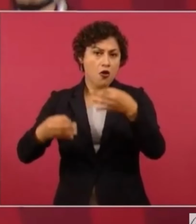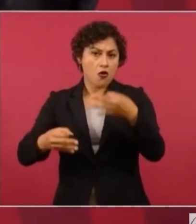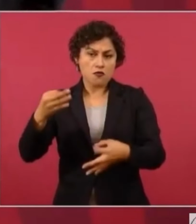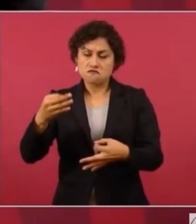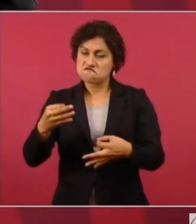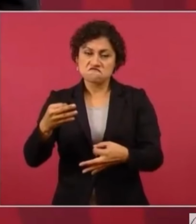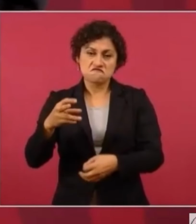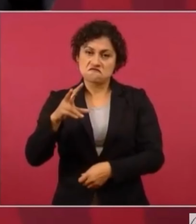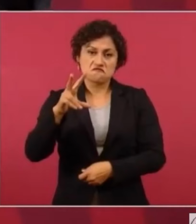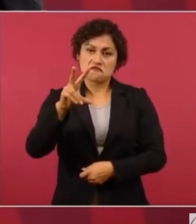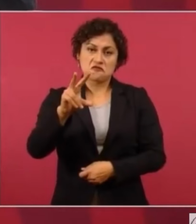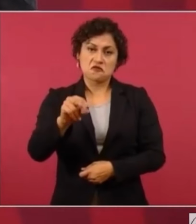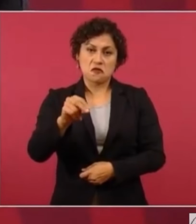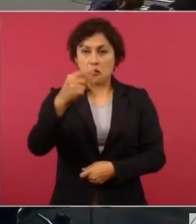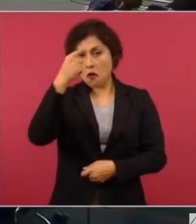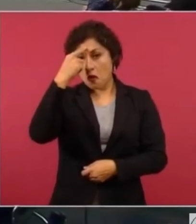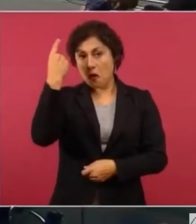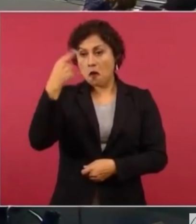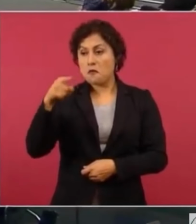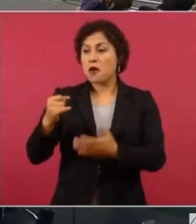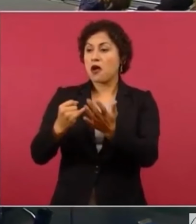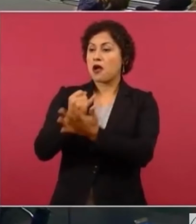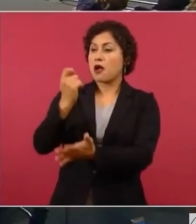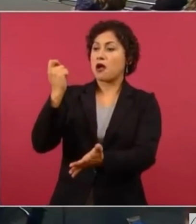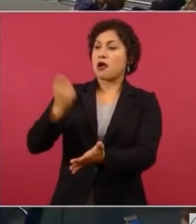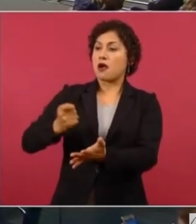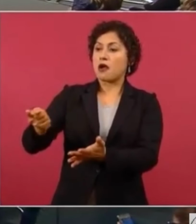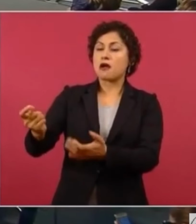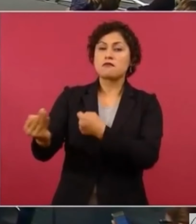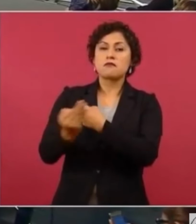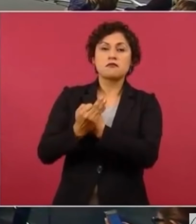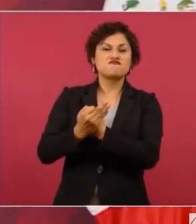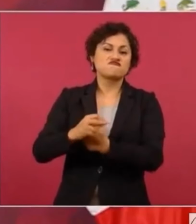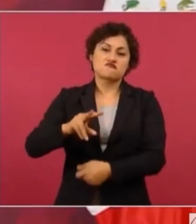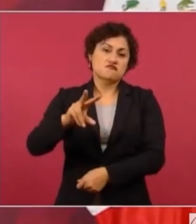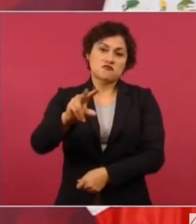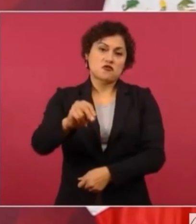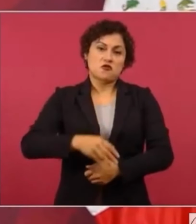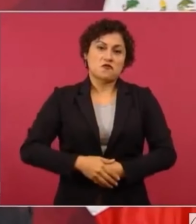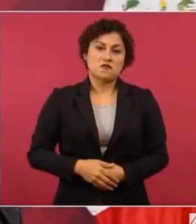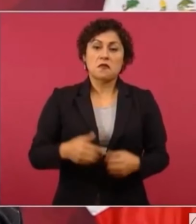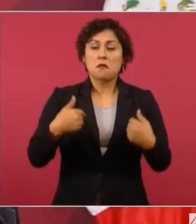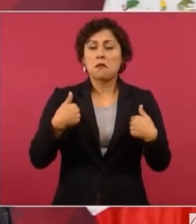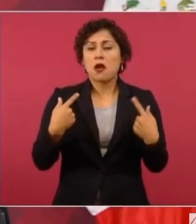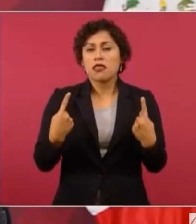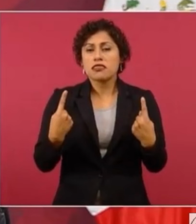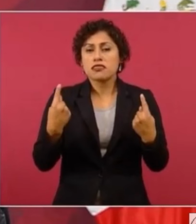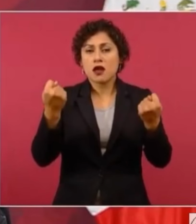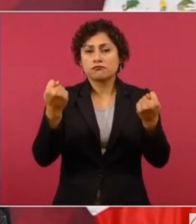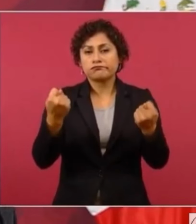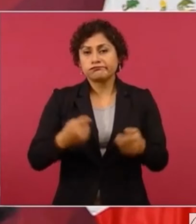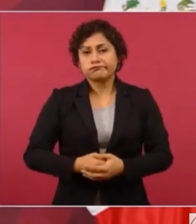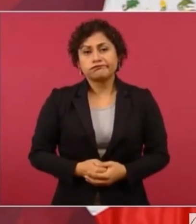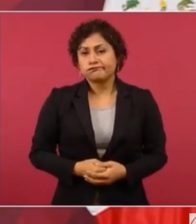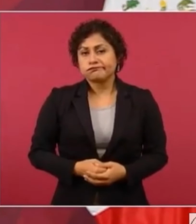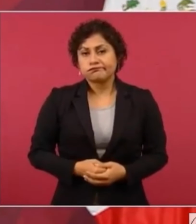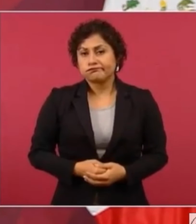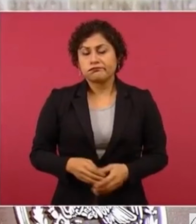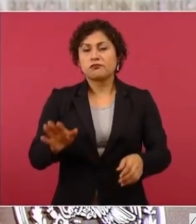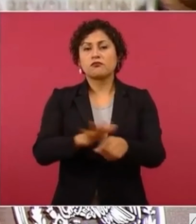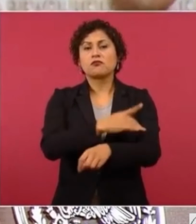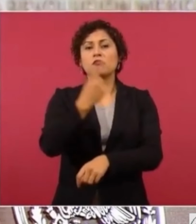para que las resoluciones nos beneficien. Ni me importa. Porque cuando yo